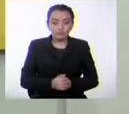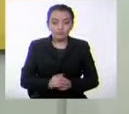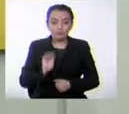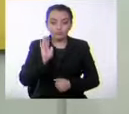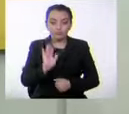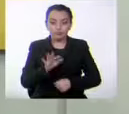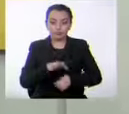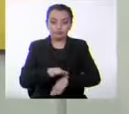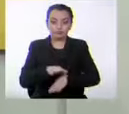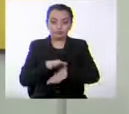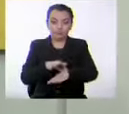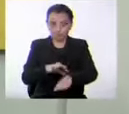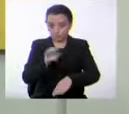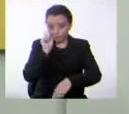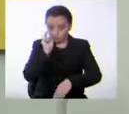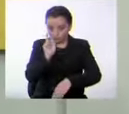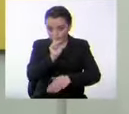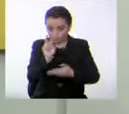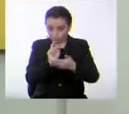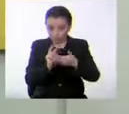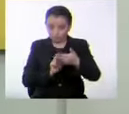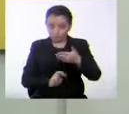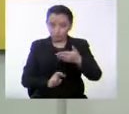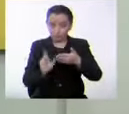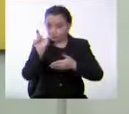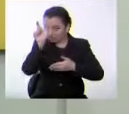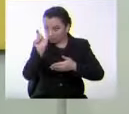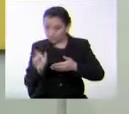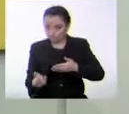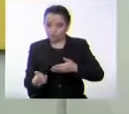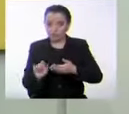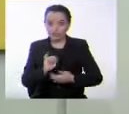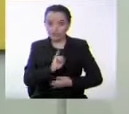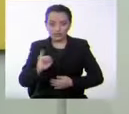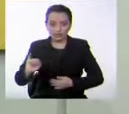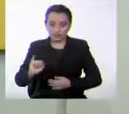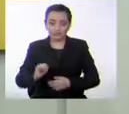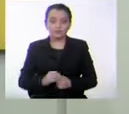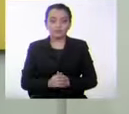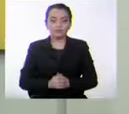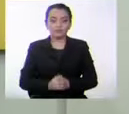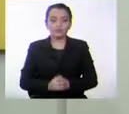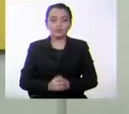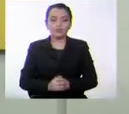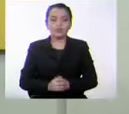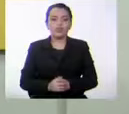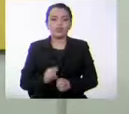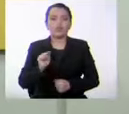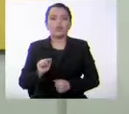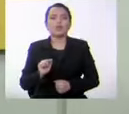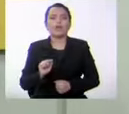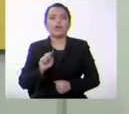estudio, aparecen en una de las columnas de la izquierda aproximadamente unas 20 definiciones entre monarquías y repúblicas, el